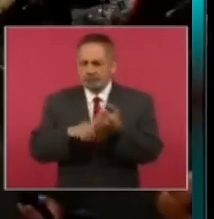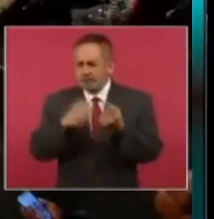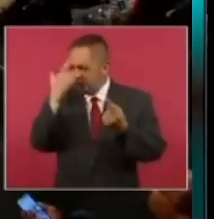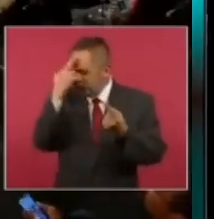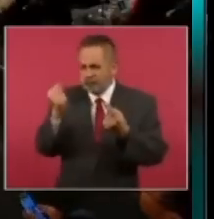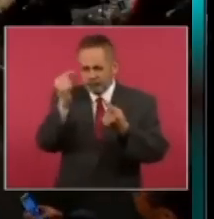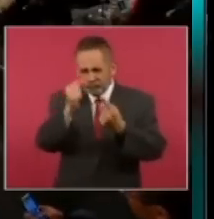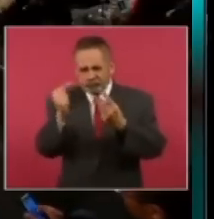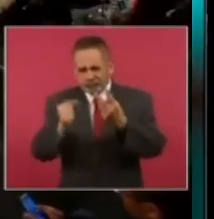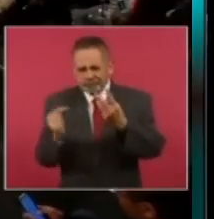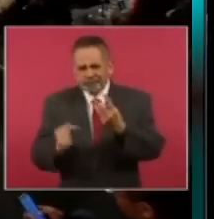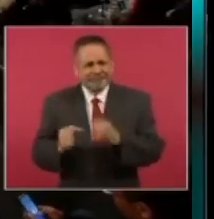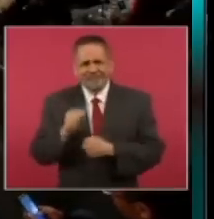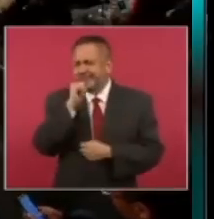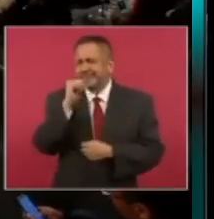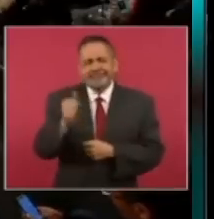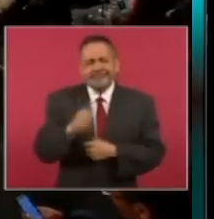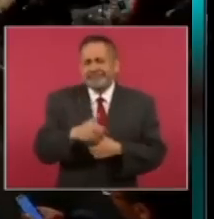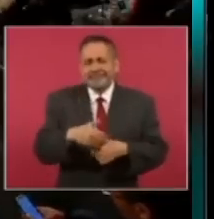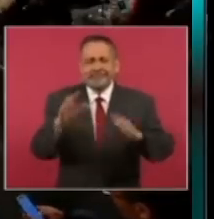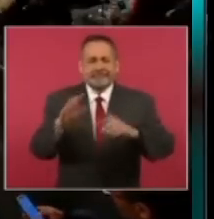argumentos.